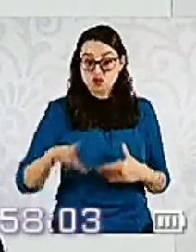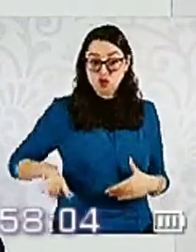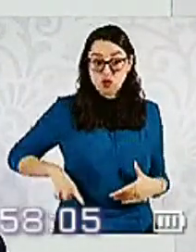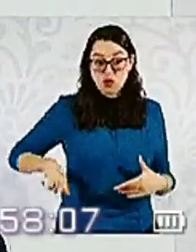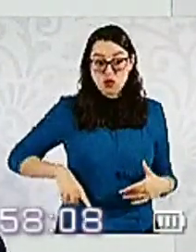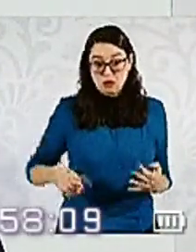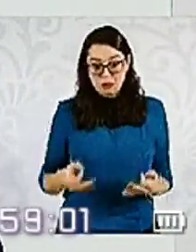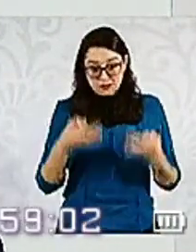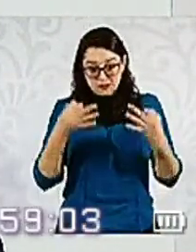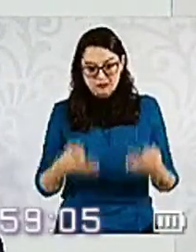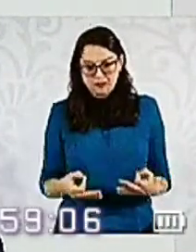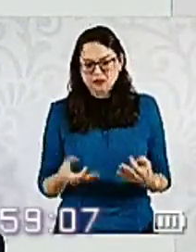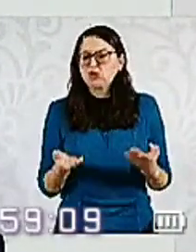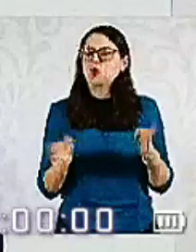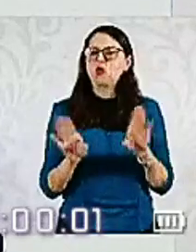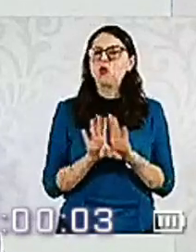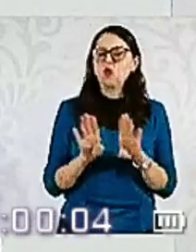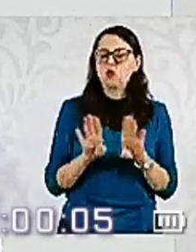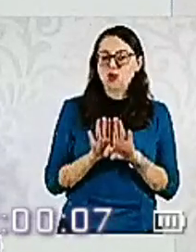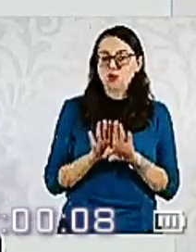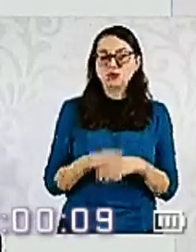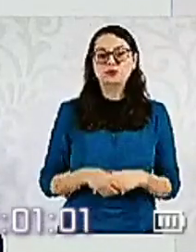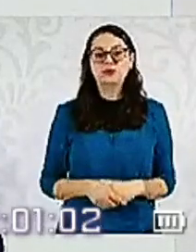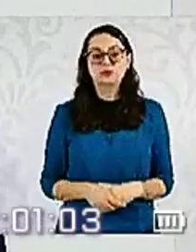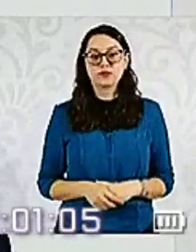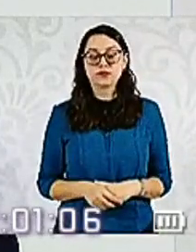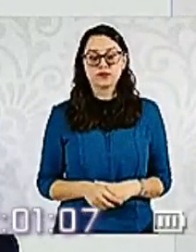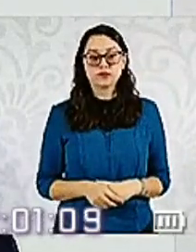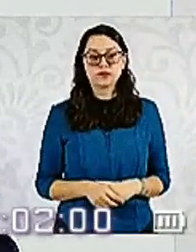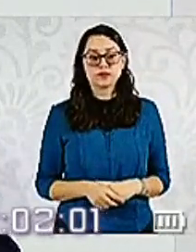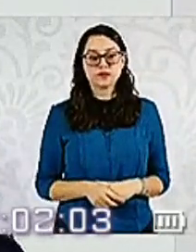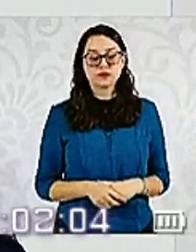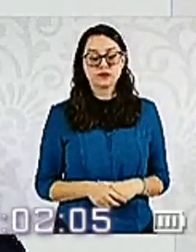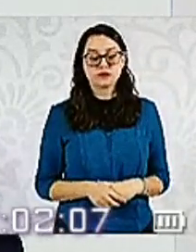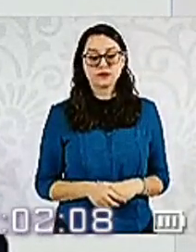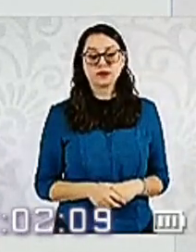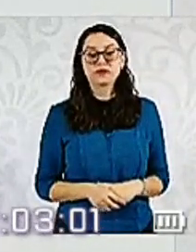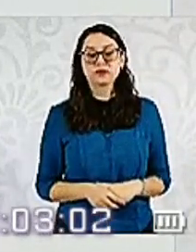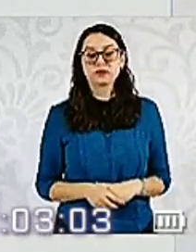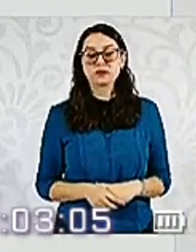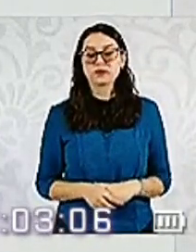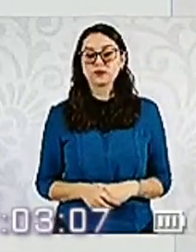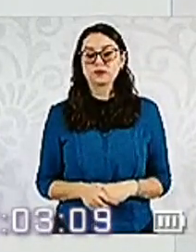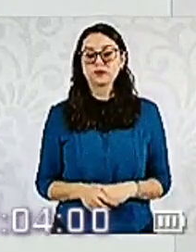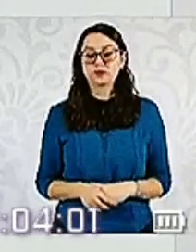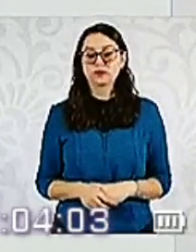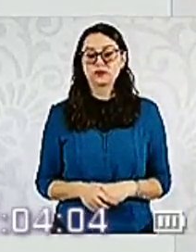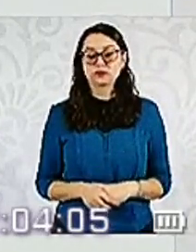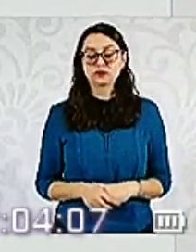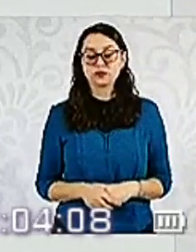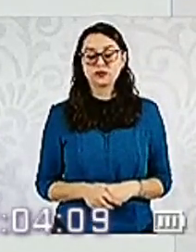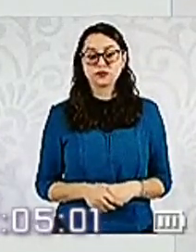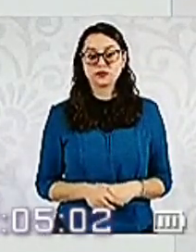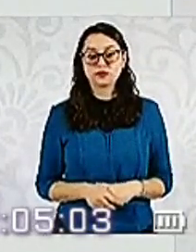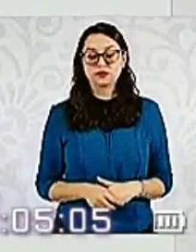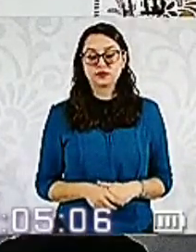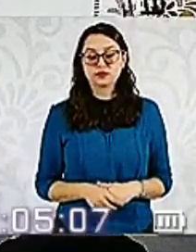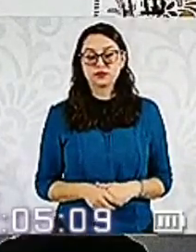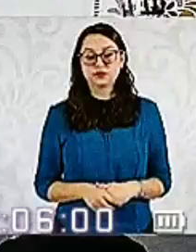Gobierno? La siguiente, por favor. Bueno, lo que nosotros buscamos primero es pasar de un enfoque